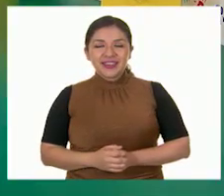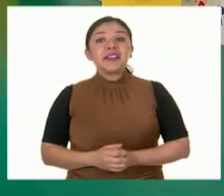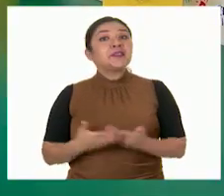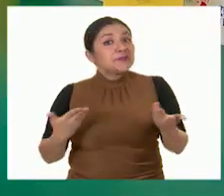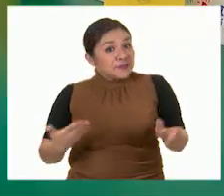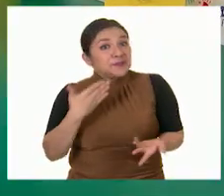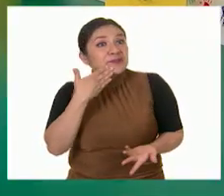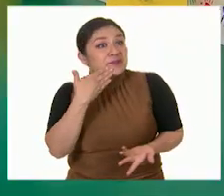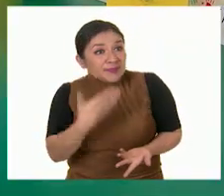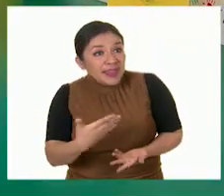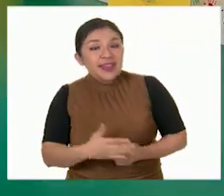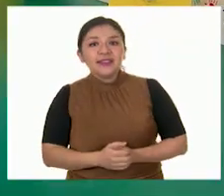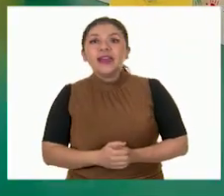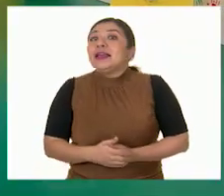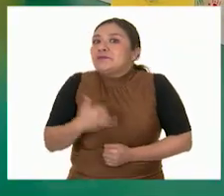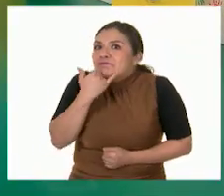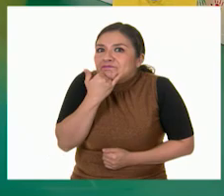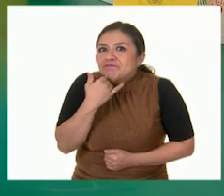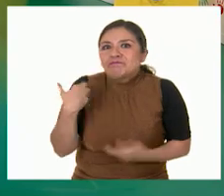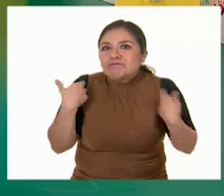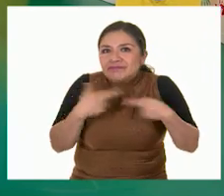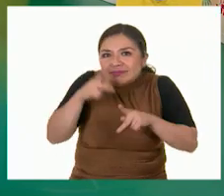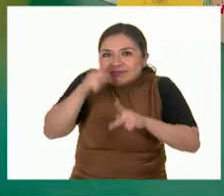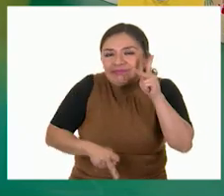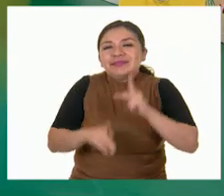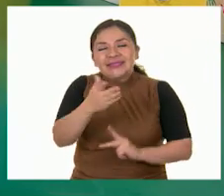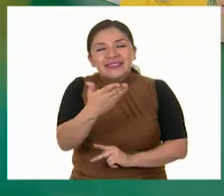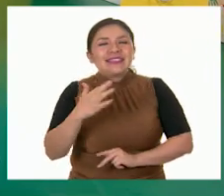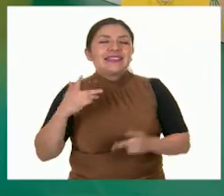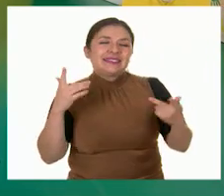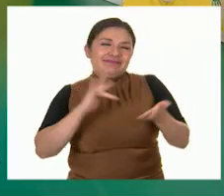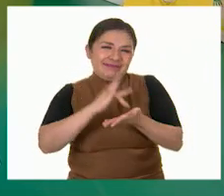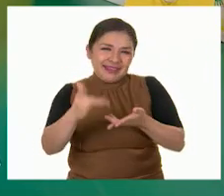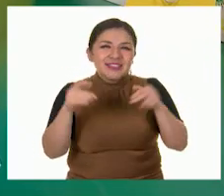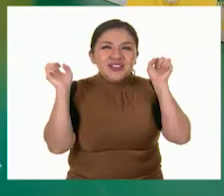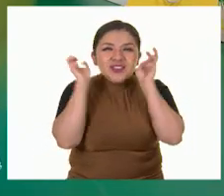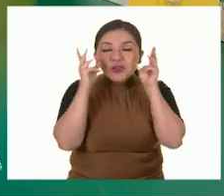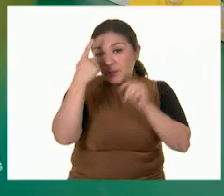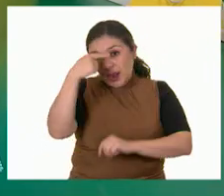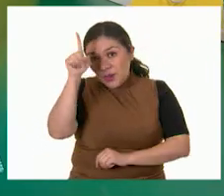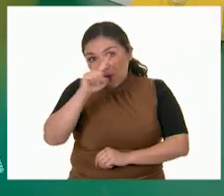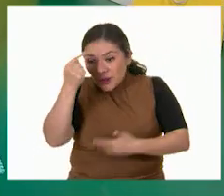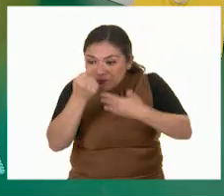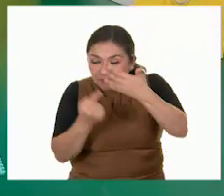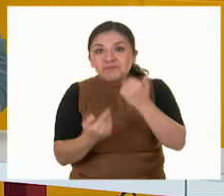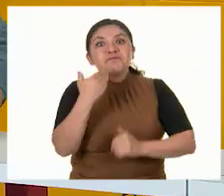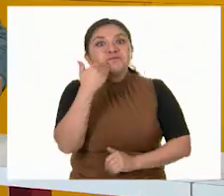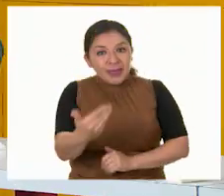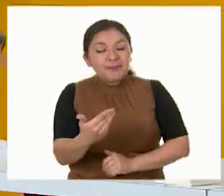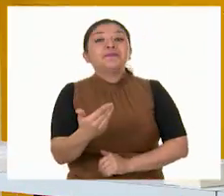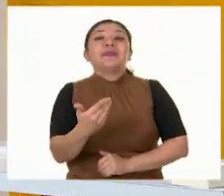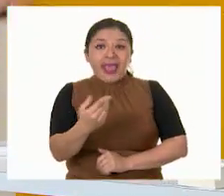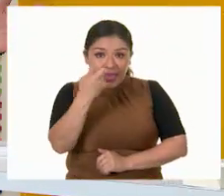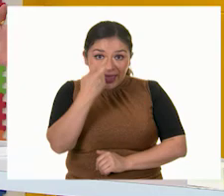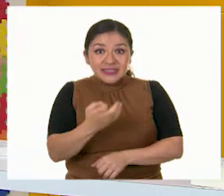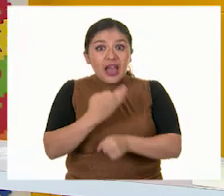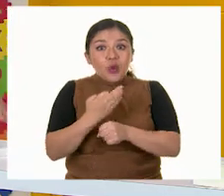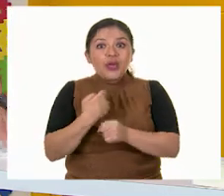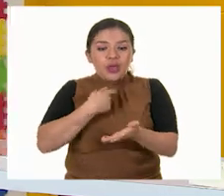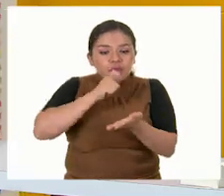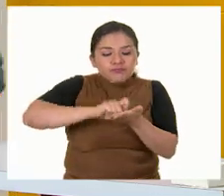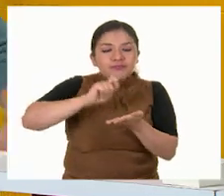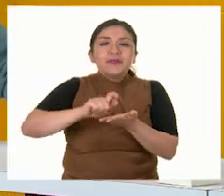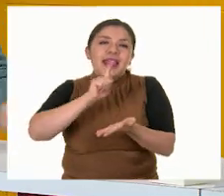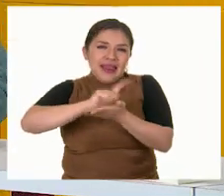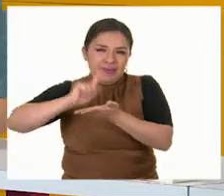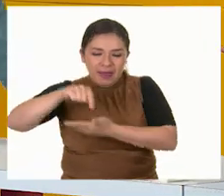¡Muy bien! Gracias. Ya. Ay, perdón, maestra Yesenia, pero gracias, Ajo Listo, por las recomendaciones que nos acaban de dar. Y justo estoy terminando ya de